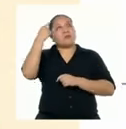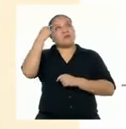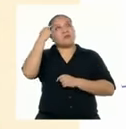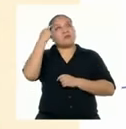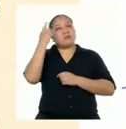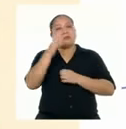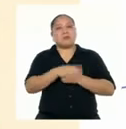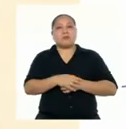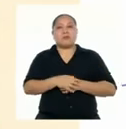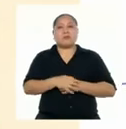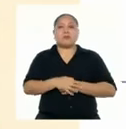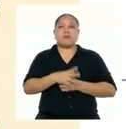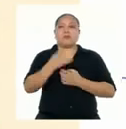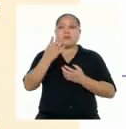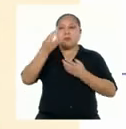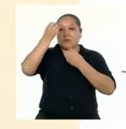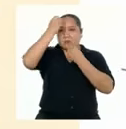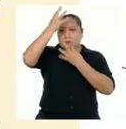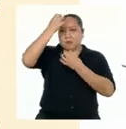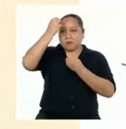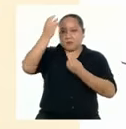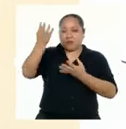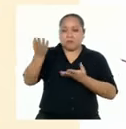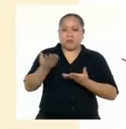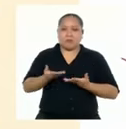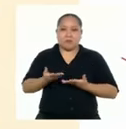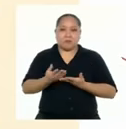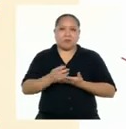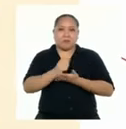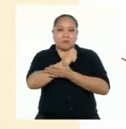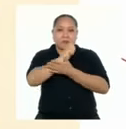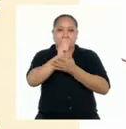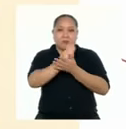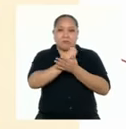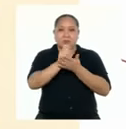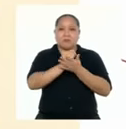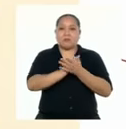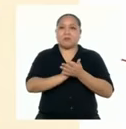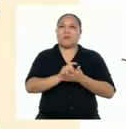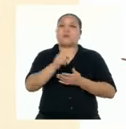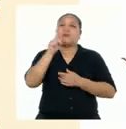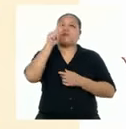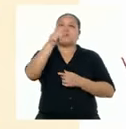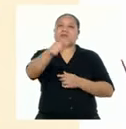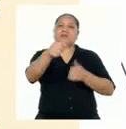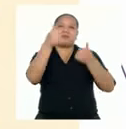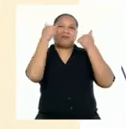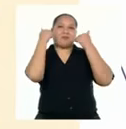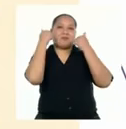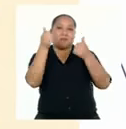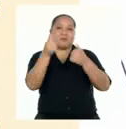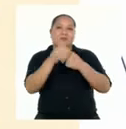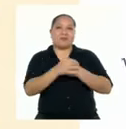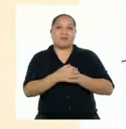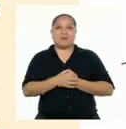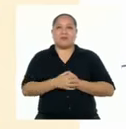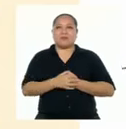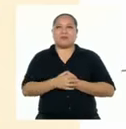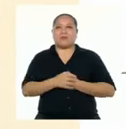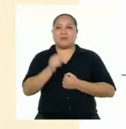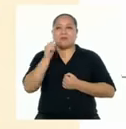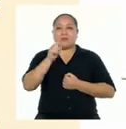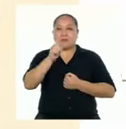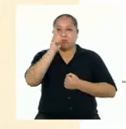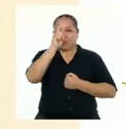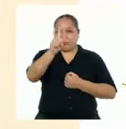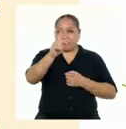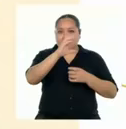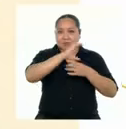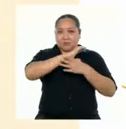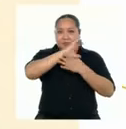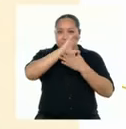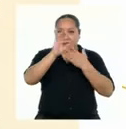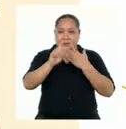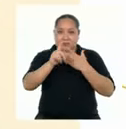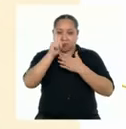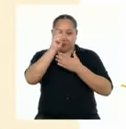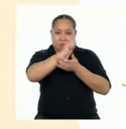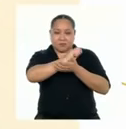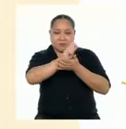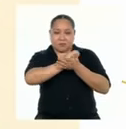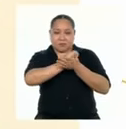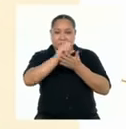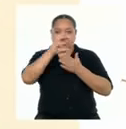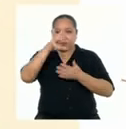en las fuentes de información en las que nos basamos para escribir. Buenísimo. Una de las características de una